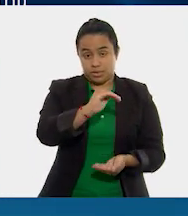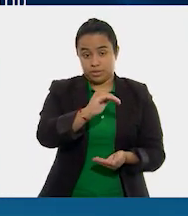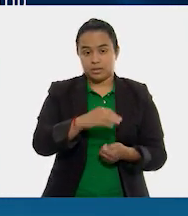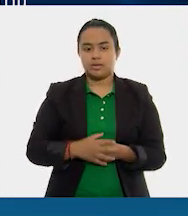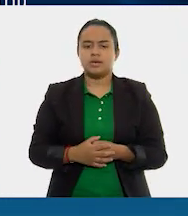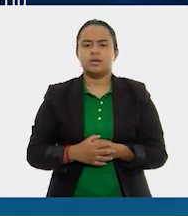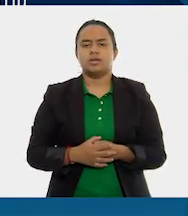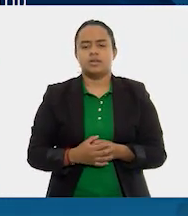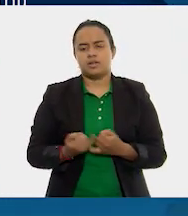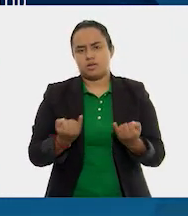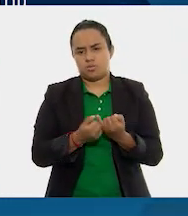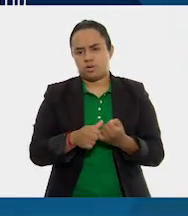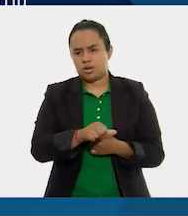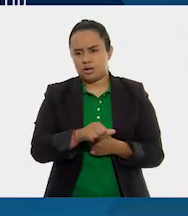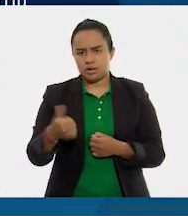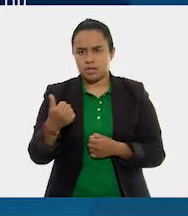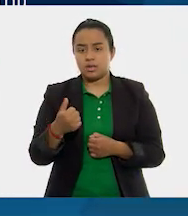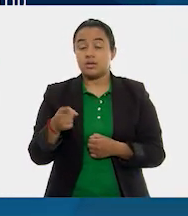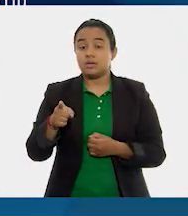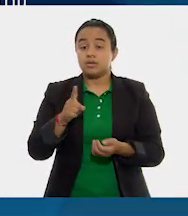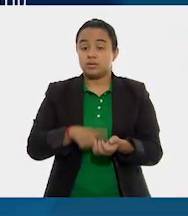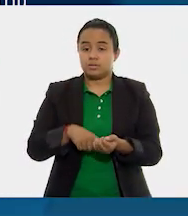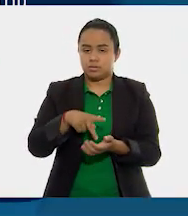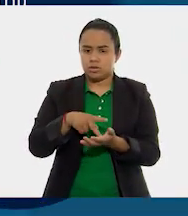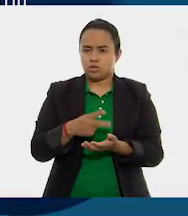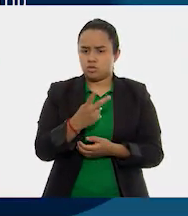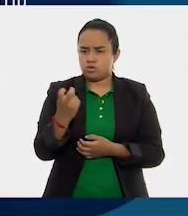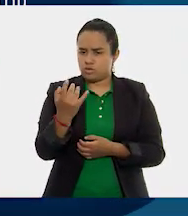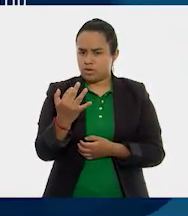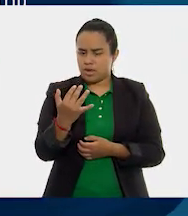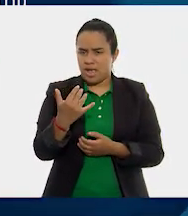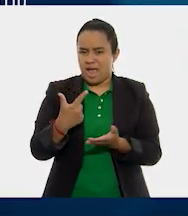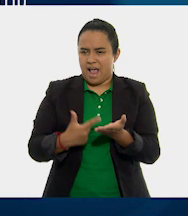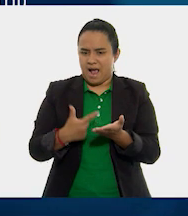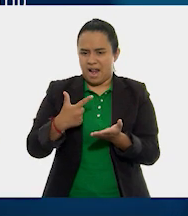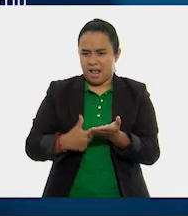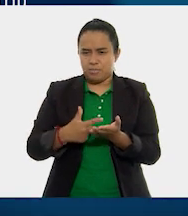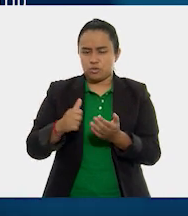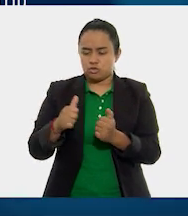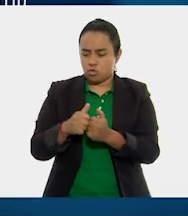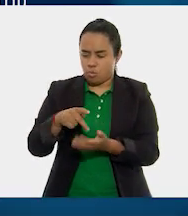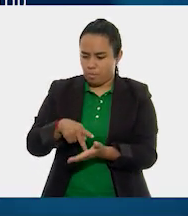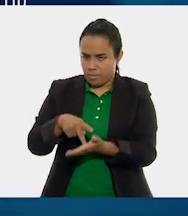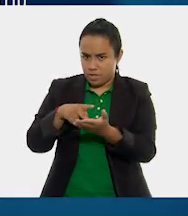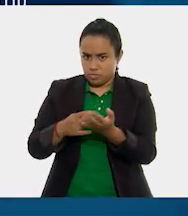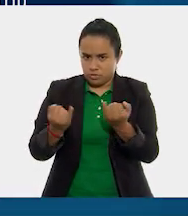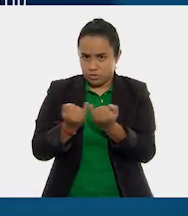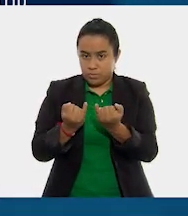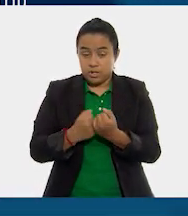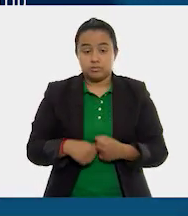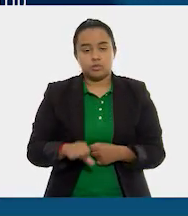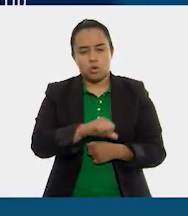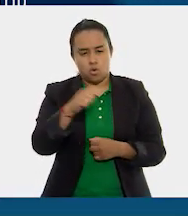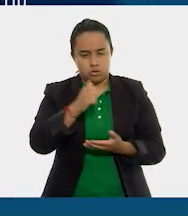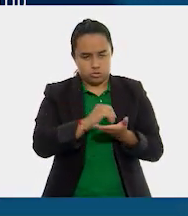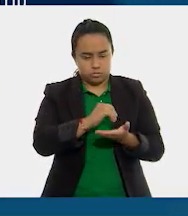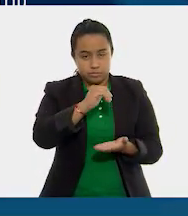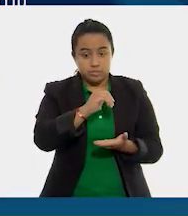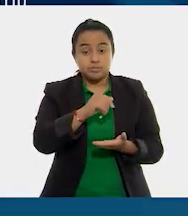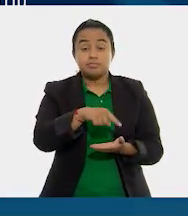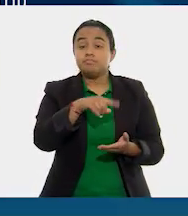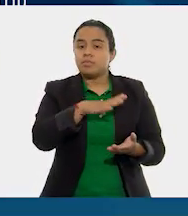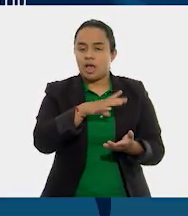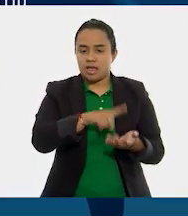También vamos a necesitar, un envase que contenga 250 gramos rotulado con el peso. Otro envase que